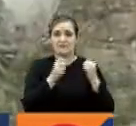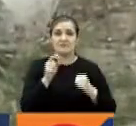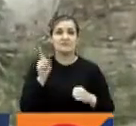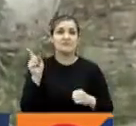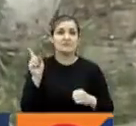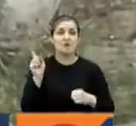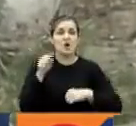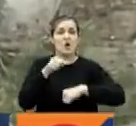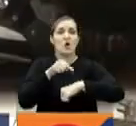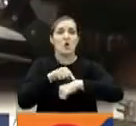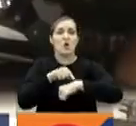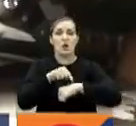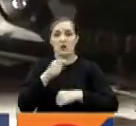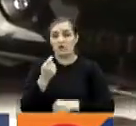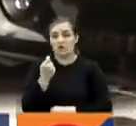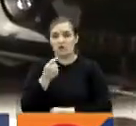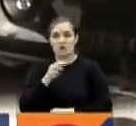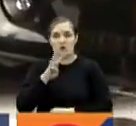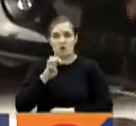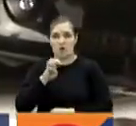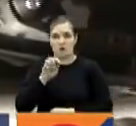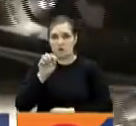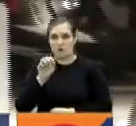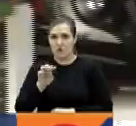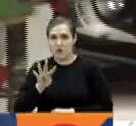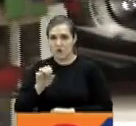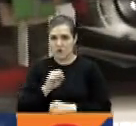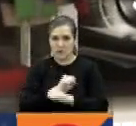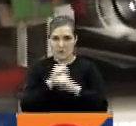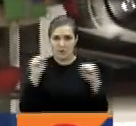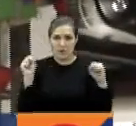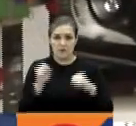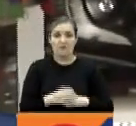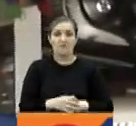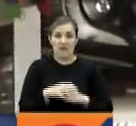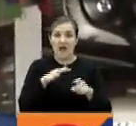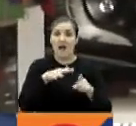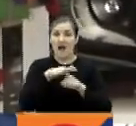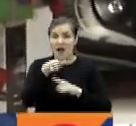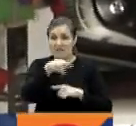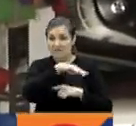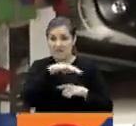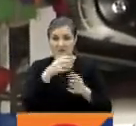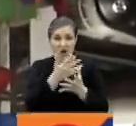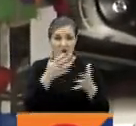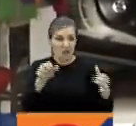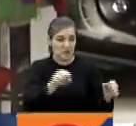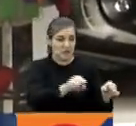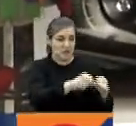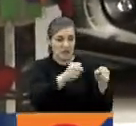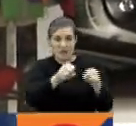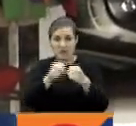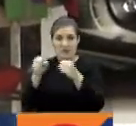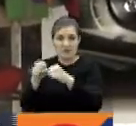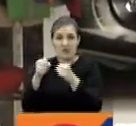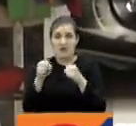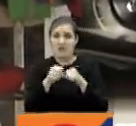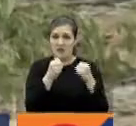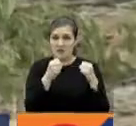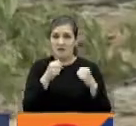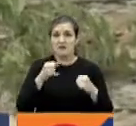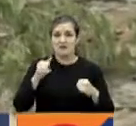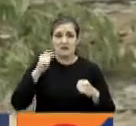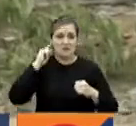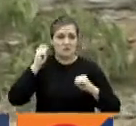a las 8:40 de la mañana. Siempre hay bastante parte afectada, también fue mercancía, porque debido al